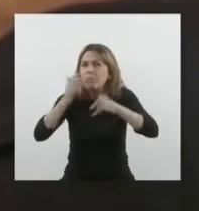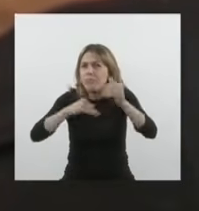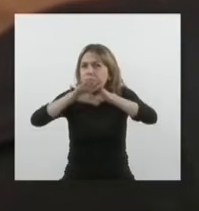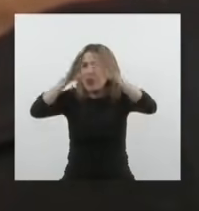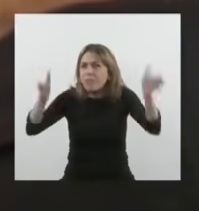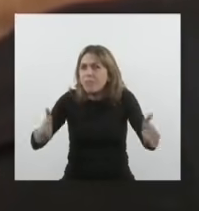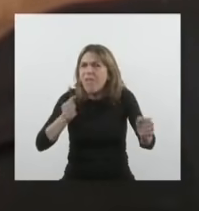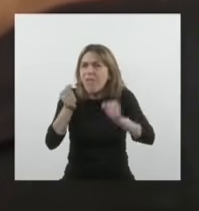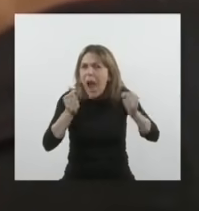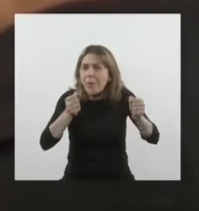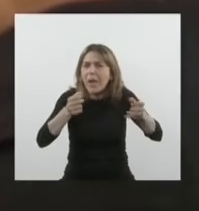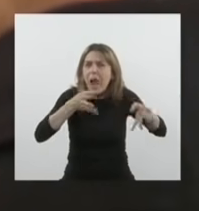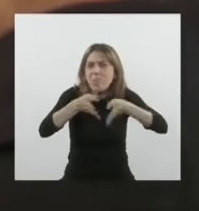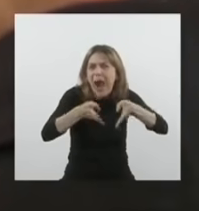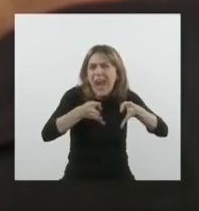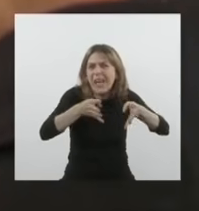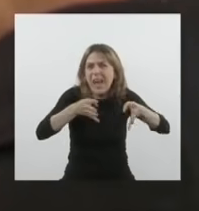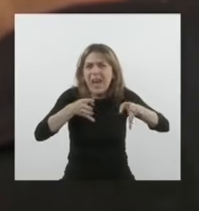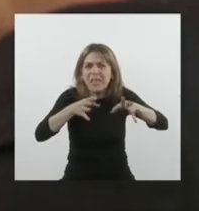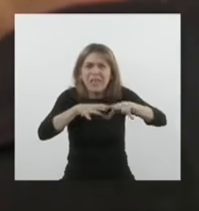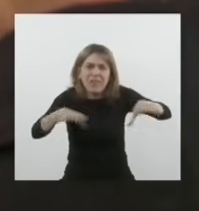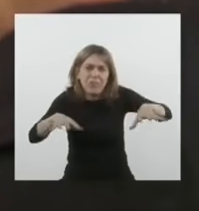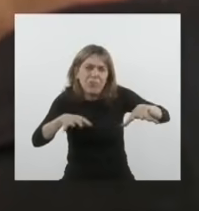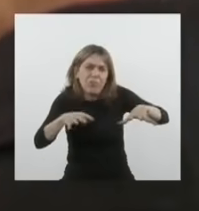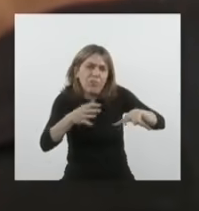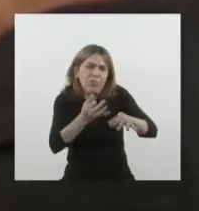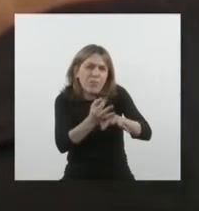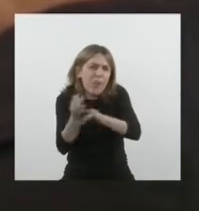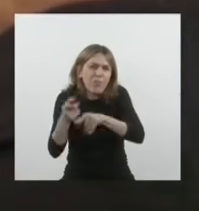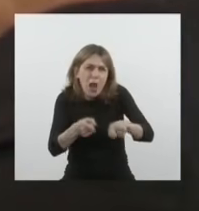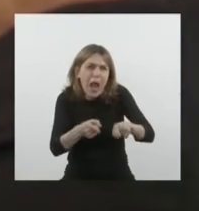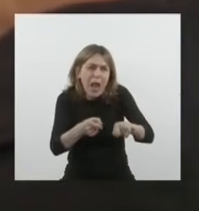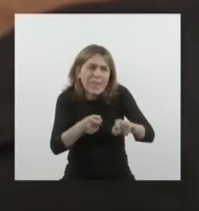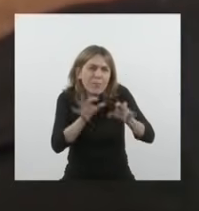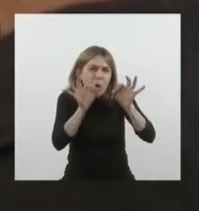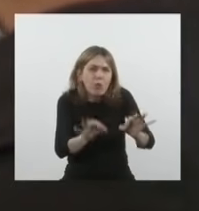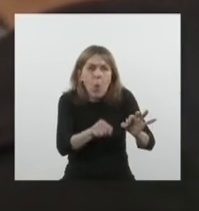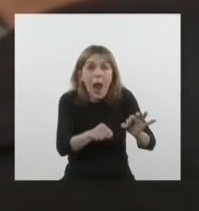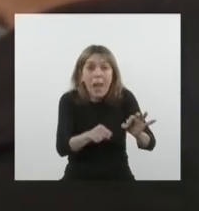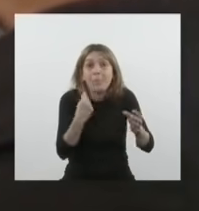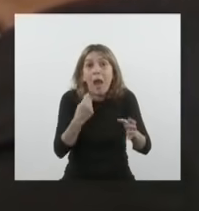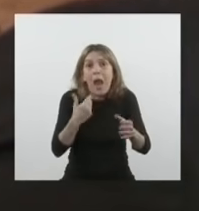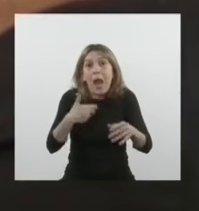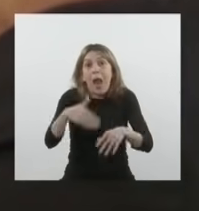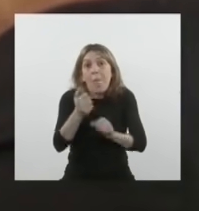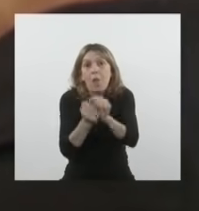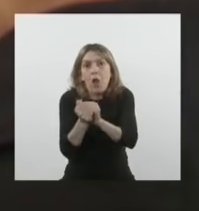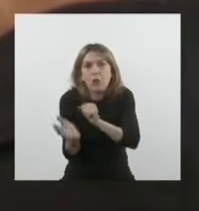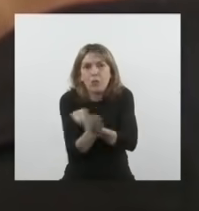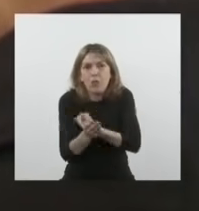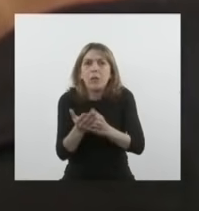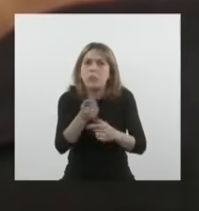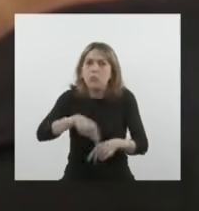dotadas de toda clase de equipos más sofisticados y luego de ser consumida en la fábrica vamos a ser